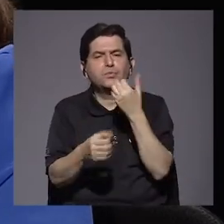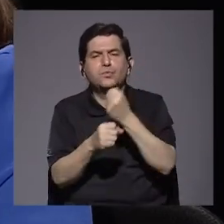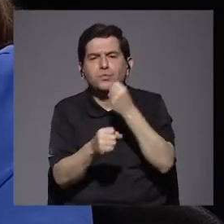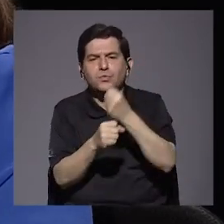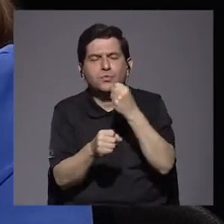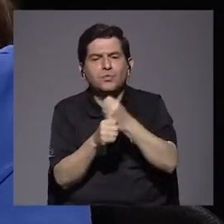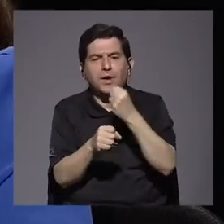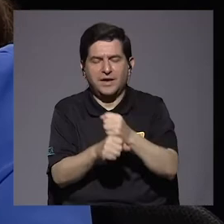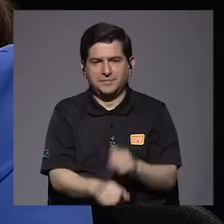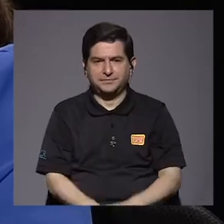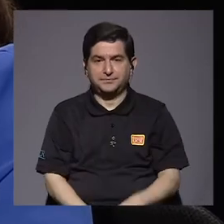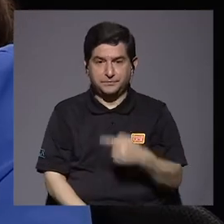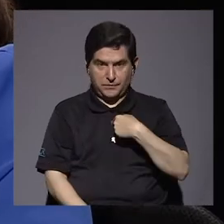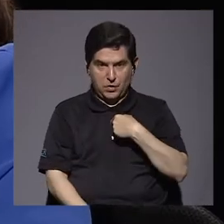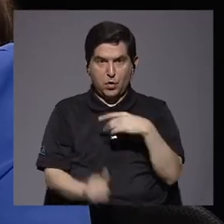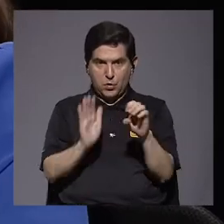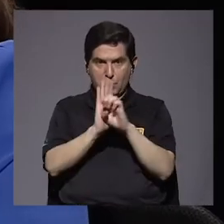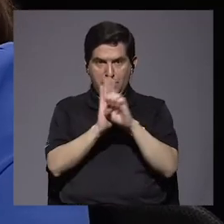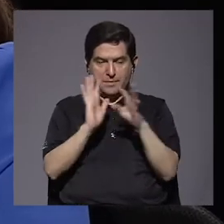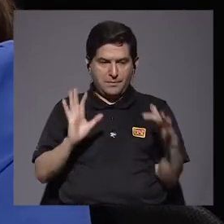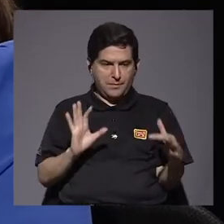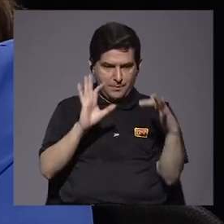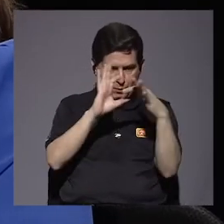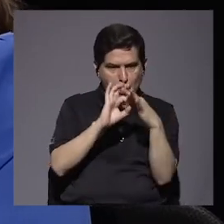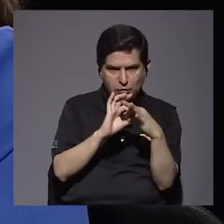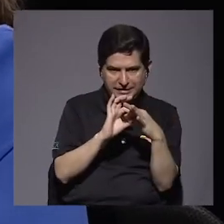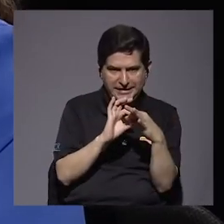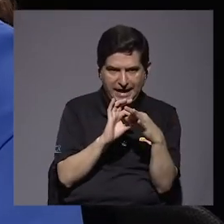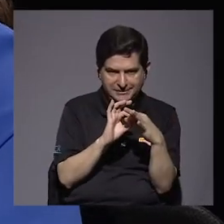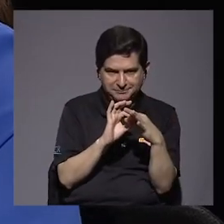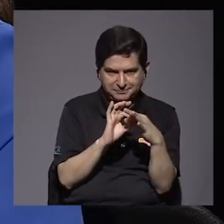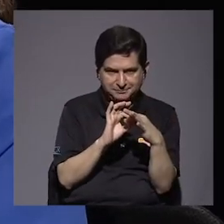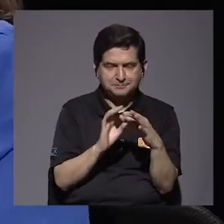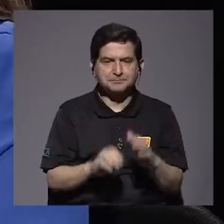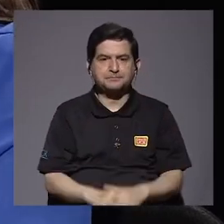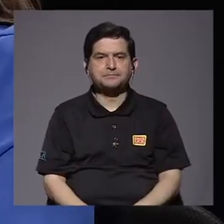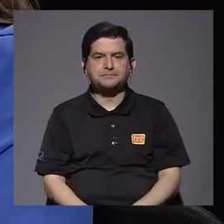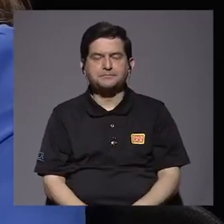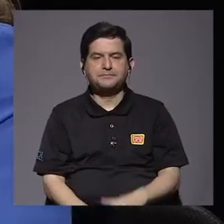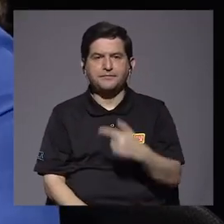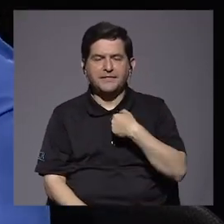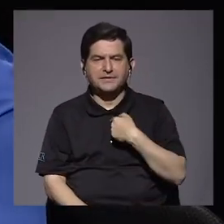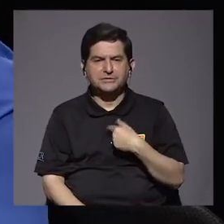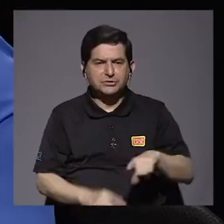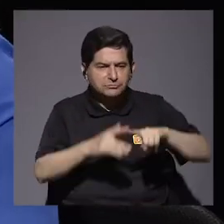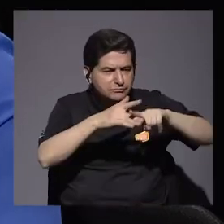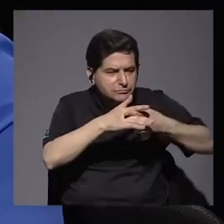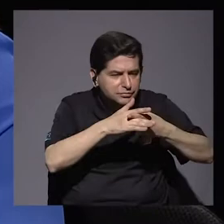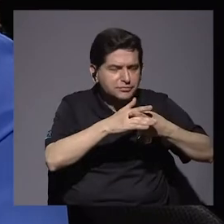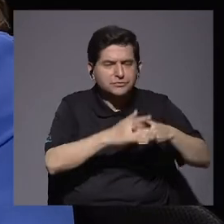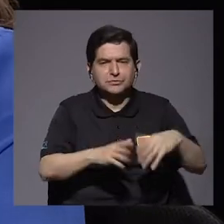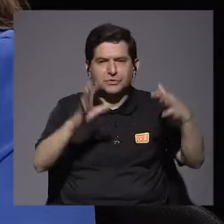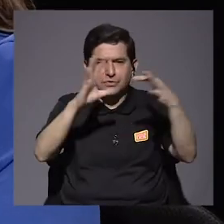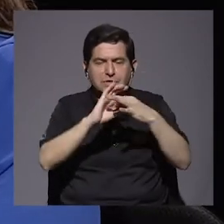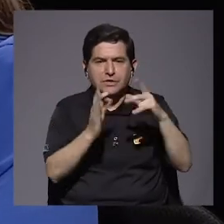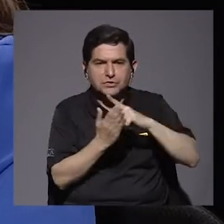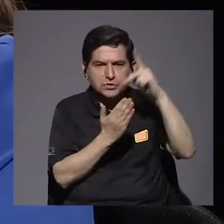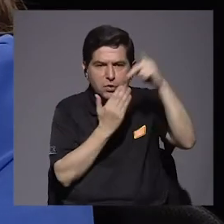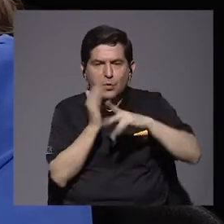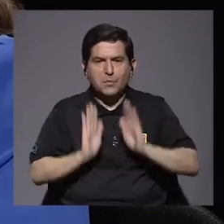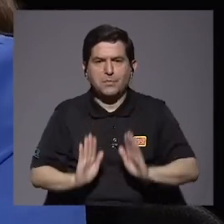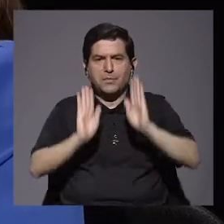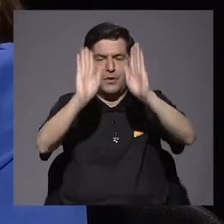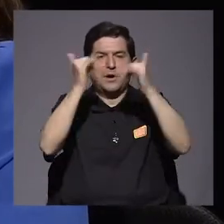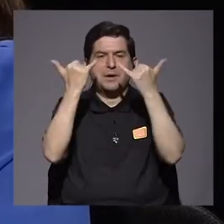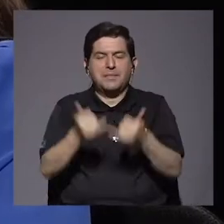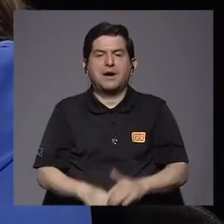trabajo, yo por ejemplo coordiné, fui la que gestó y coordiné un programa